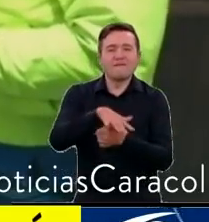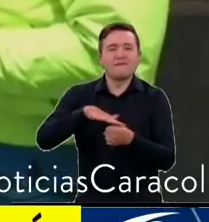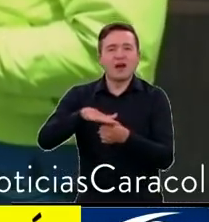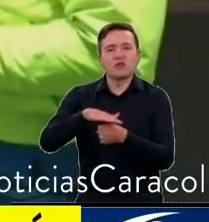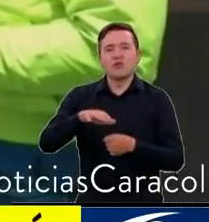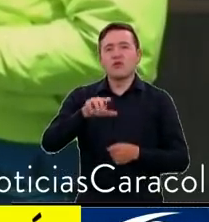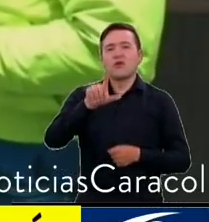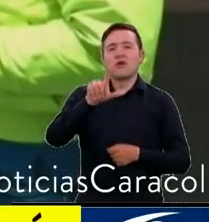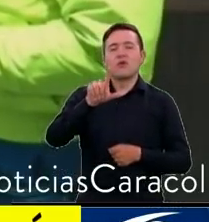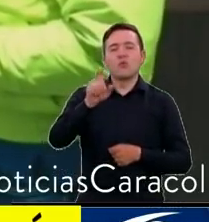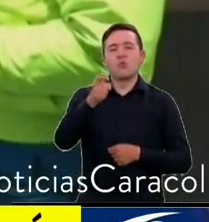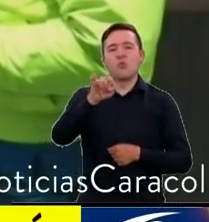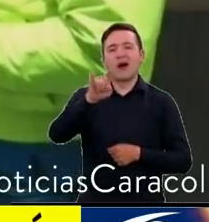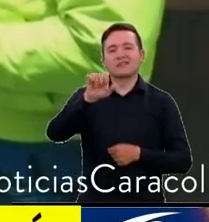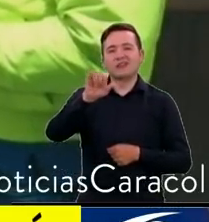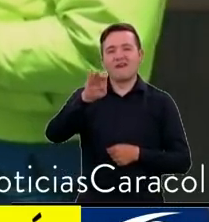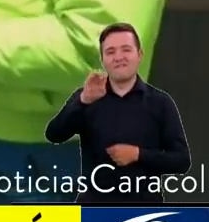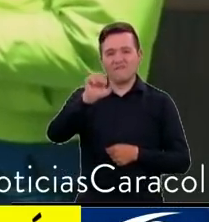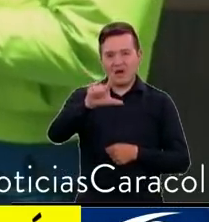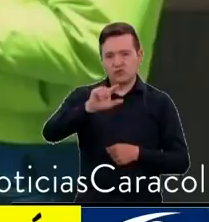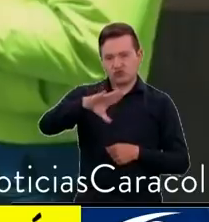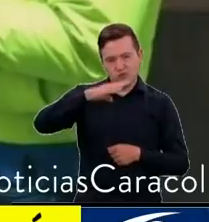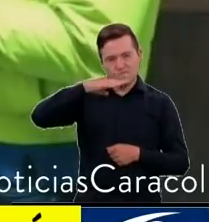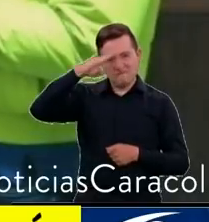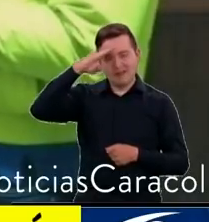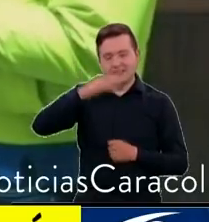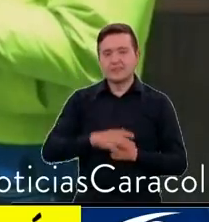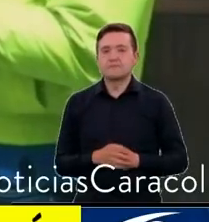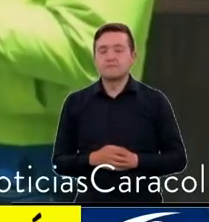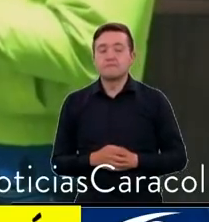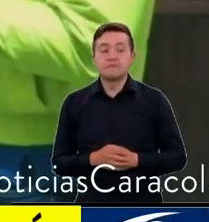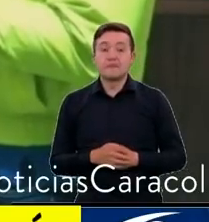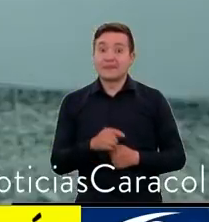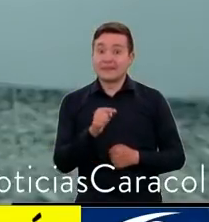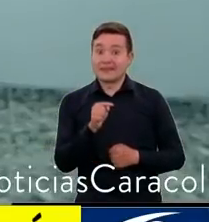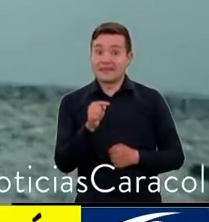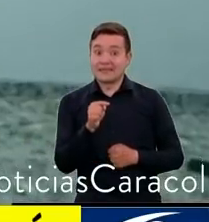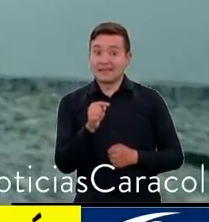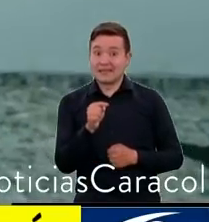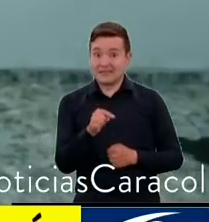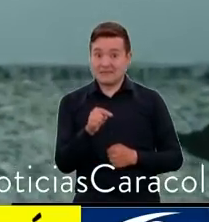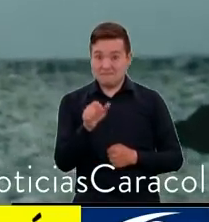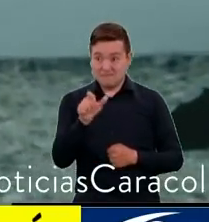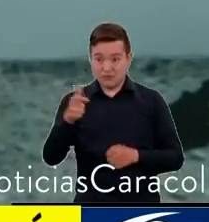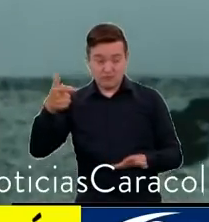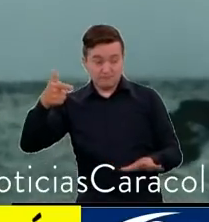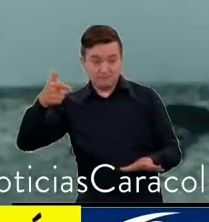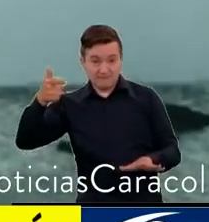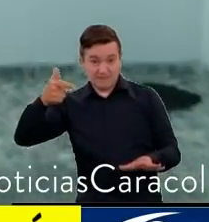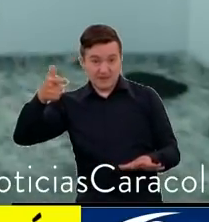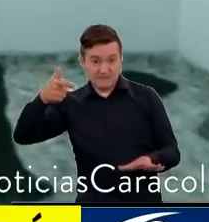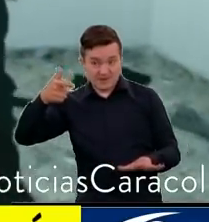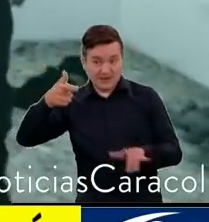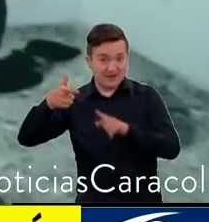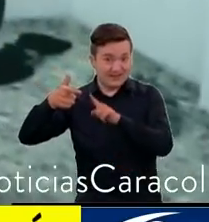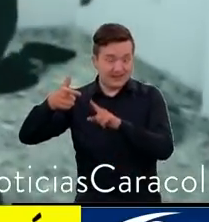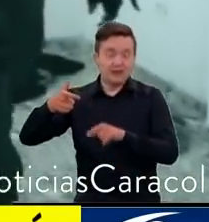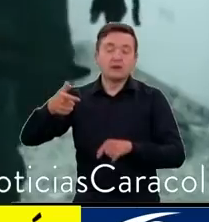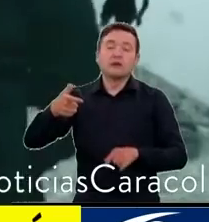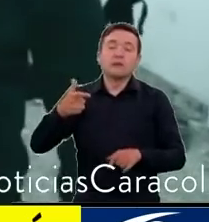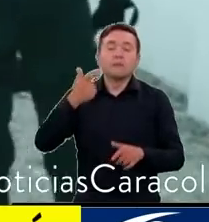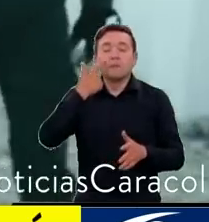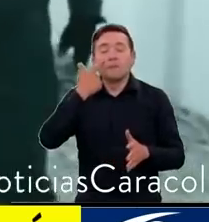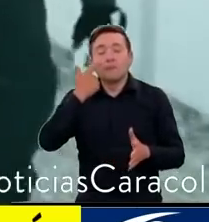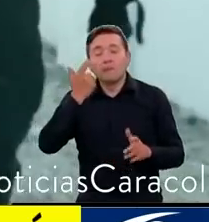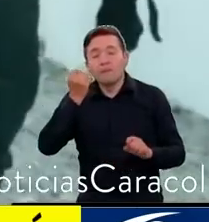barrio Guayabal. Este hombre es sindicado, el presunto homicida es sindicado también